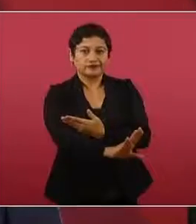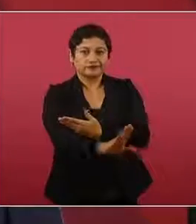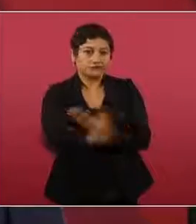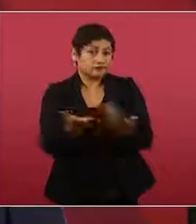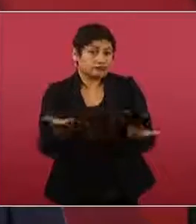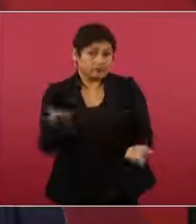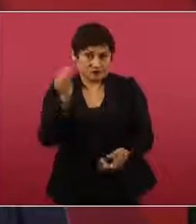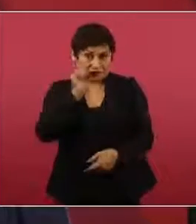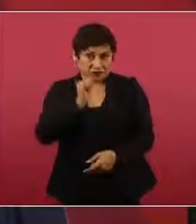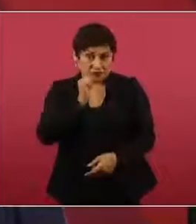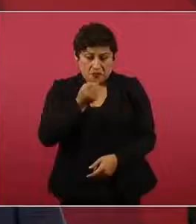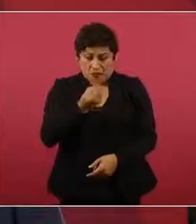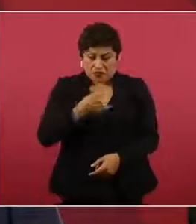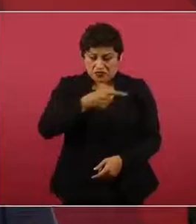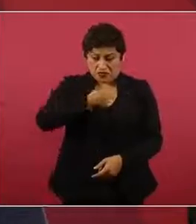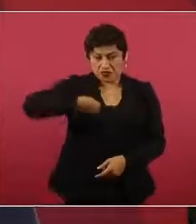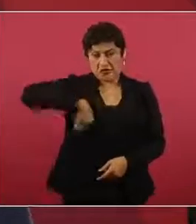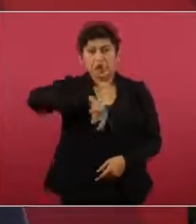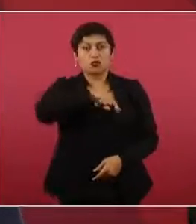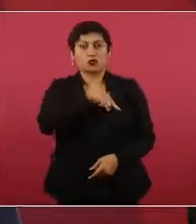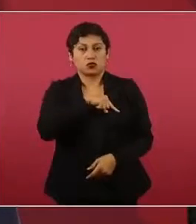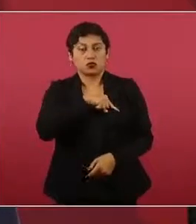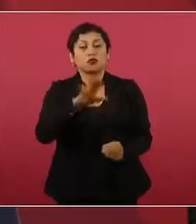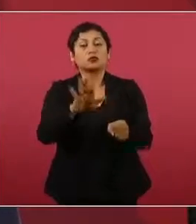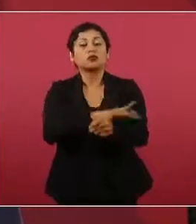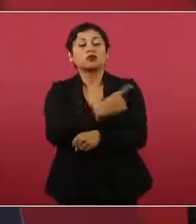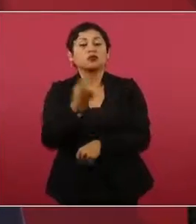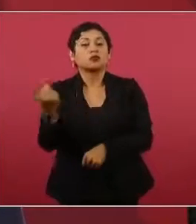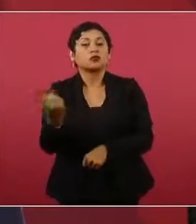Y que la libertad